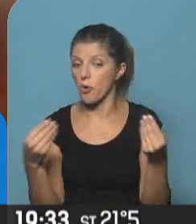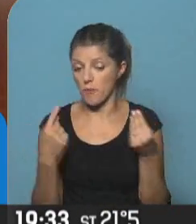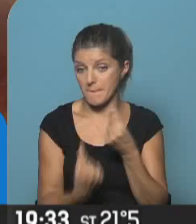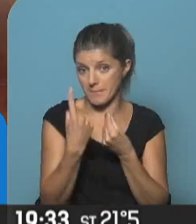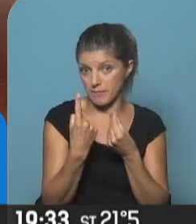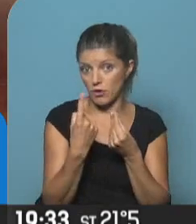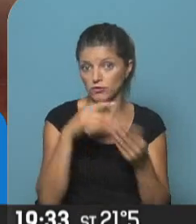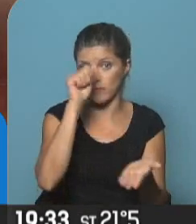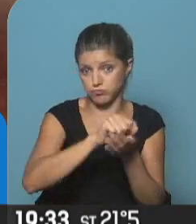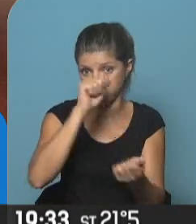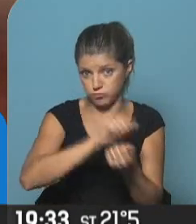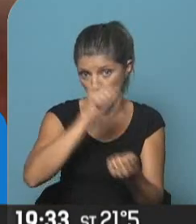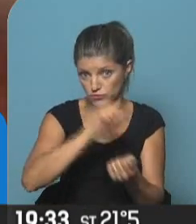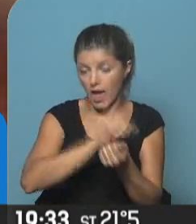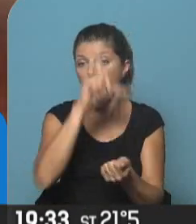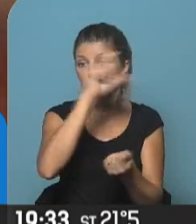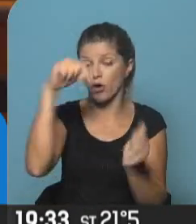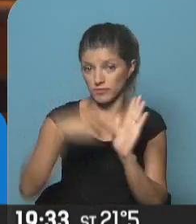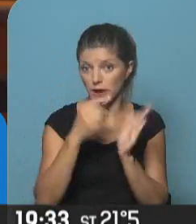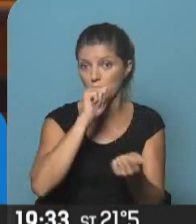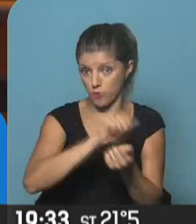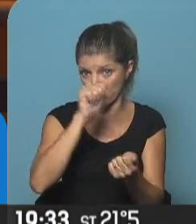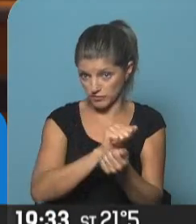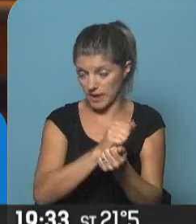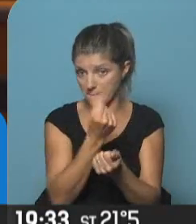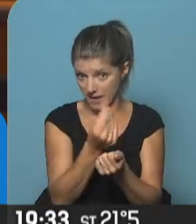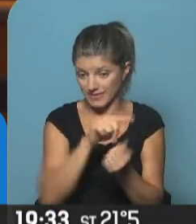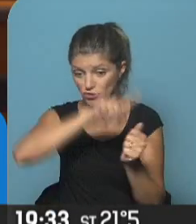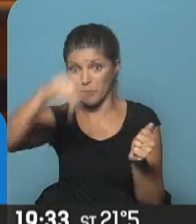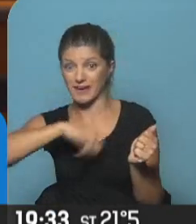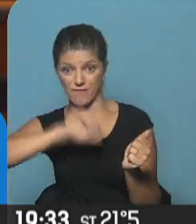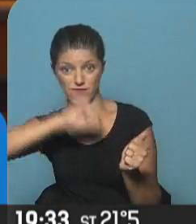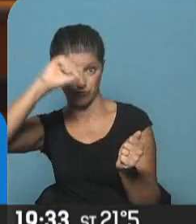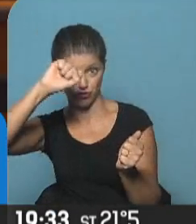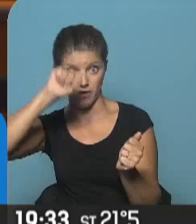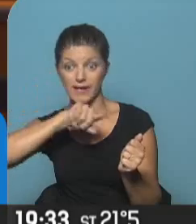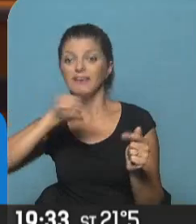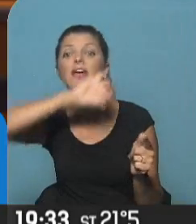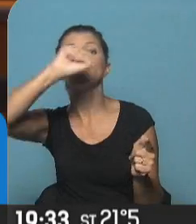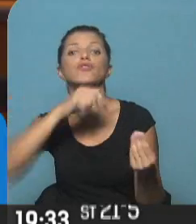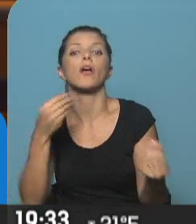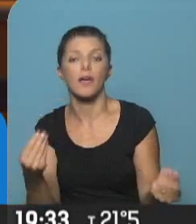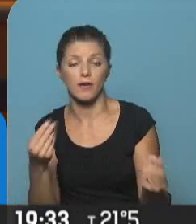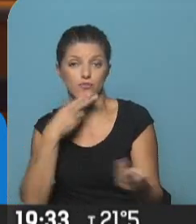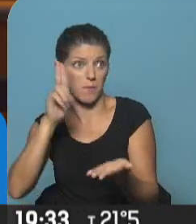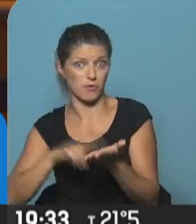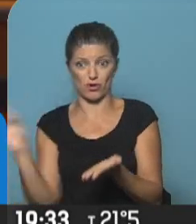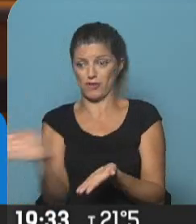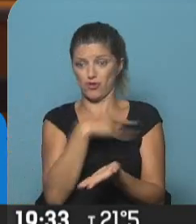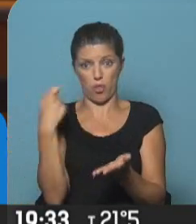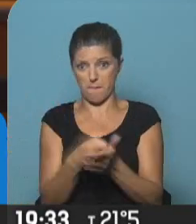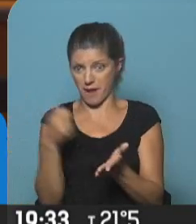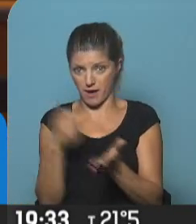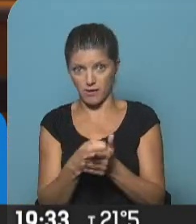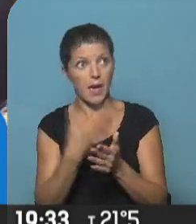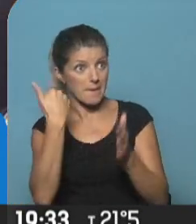lado, se emitía dinero vía Banco Central y eso constituía inflación, y esa inflación era un impuesto que de alguna manera pagábamos todos los argentinos. Sobre todo las